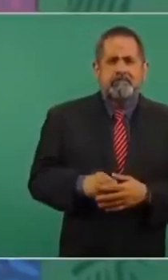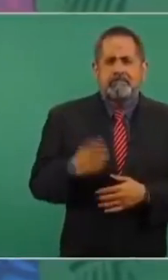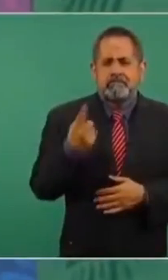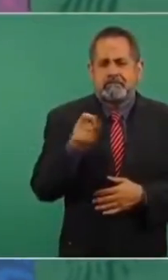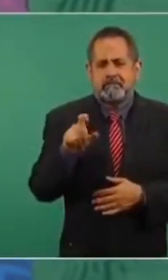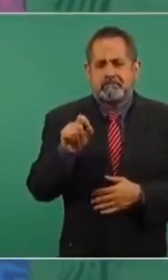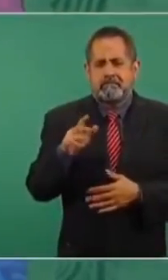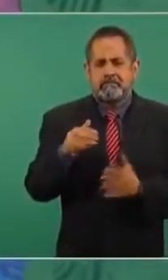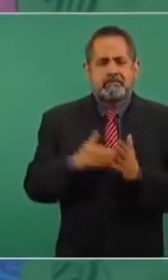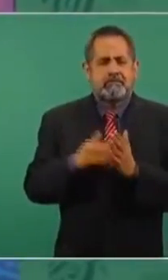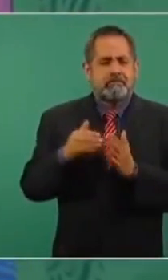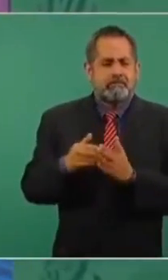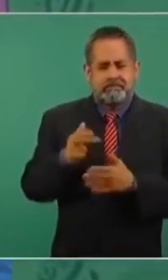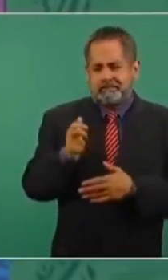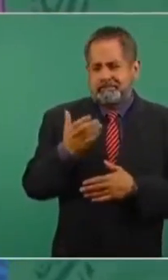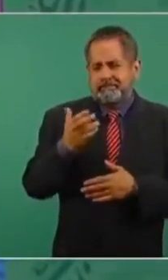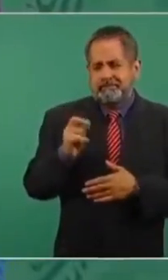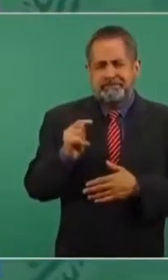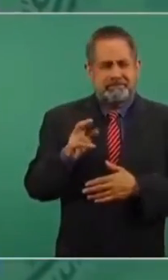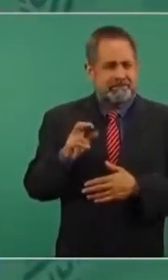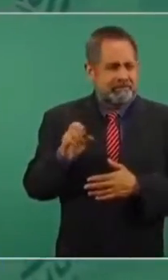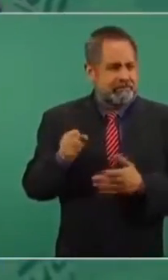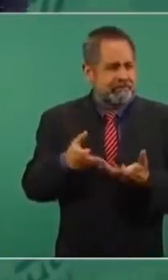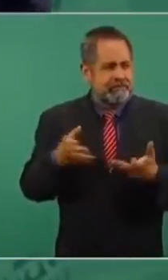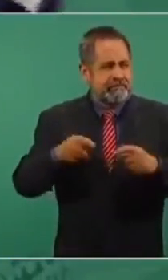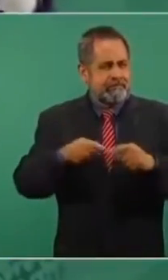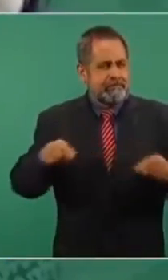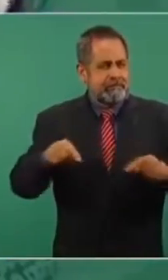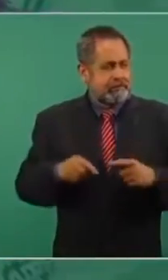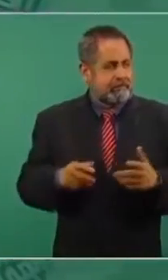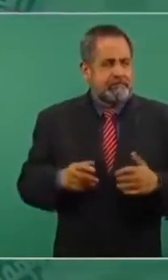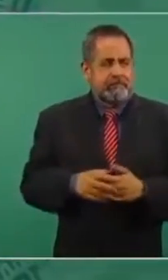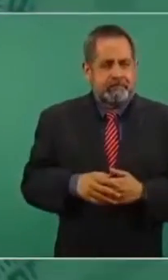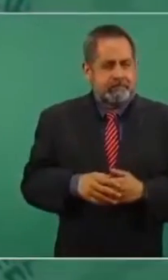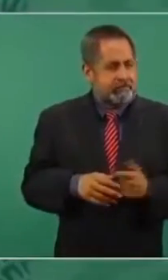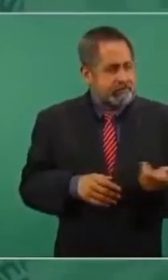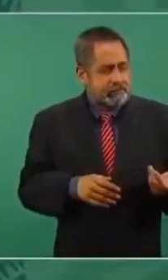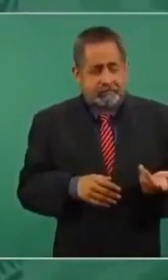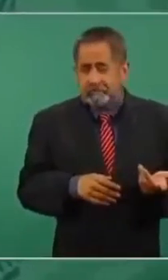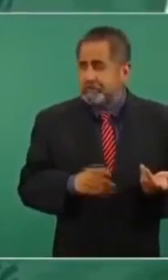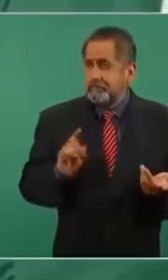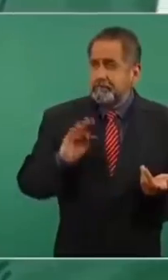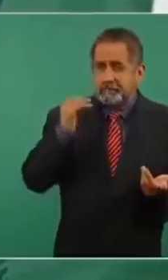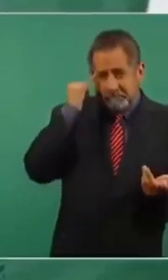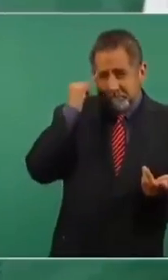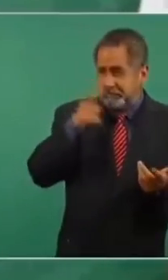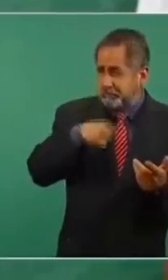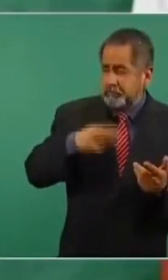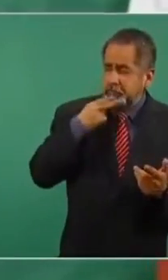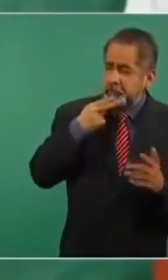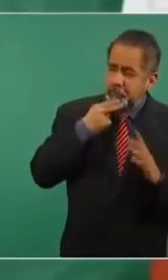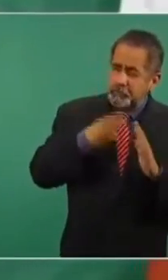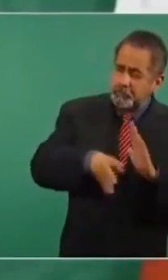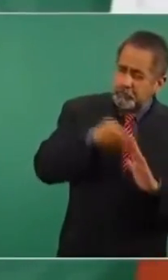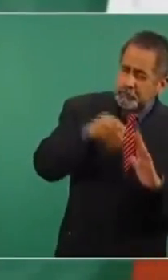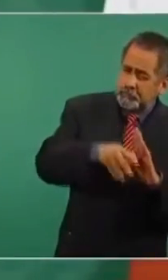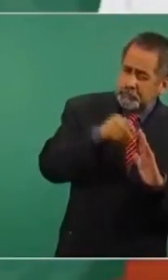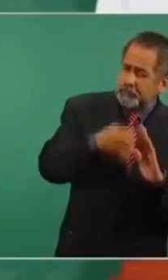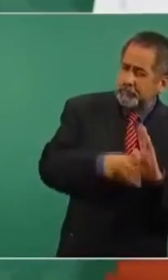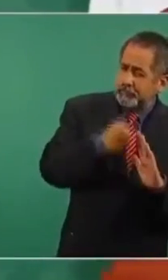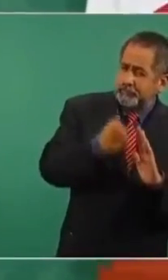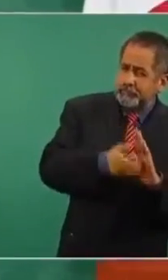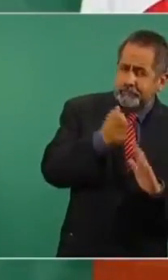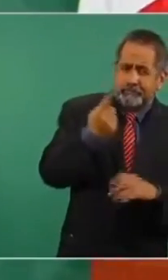120 millones de hectáreas. ¿Cuándo terminan de explotar 120